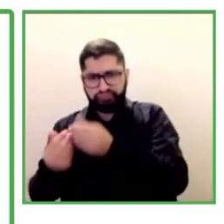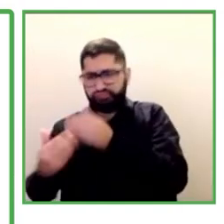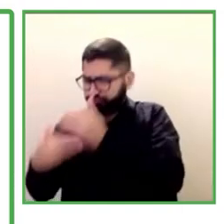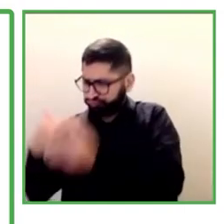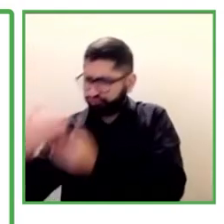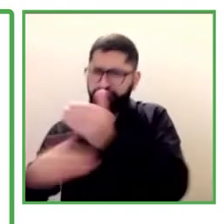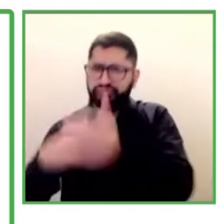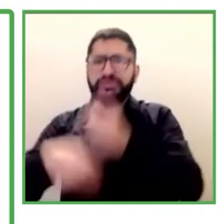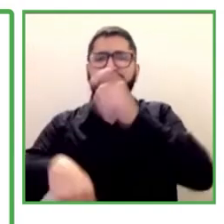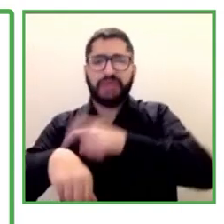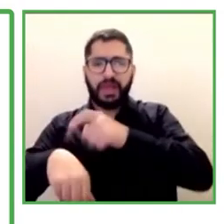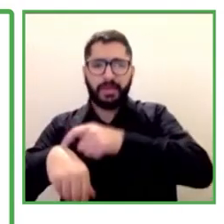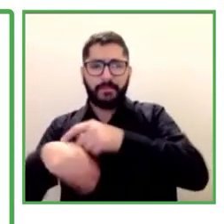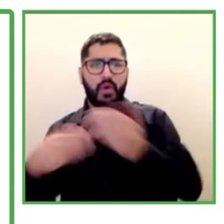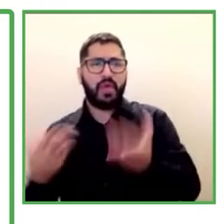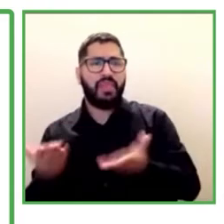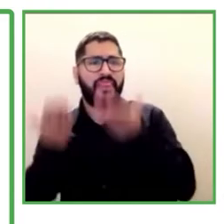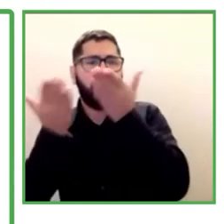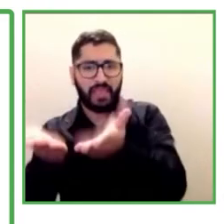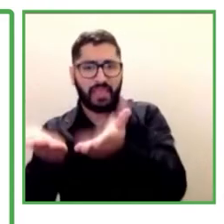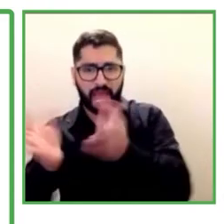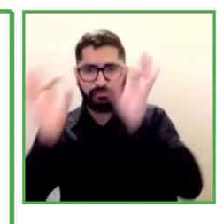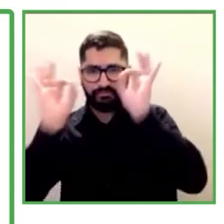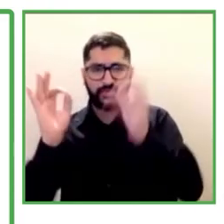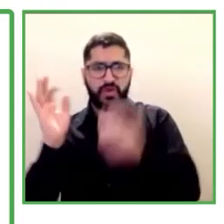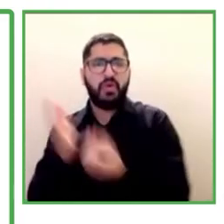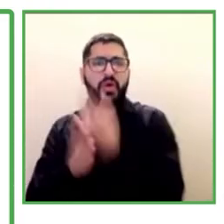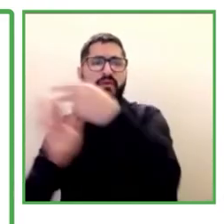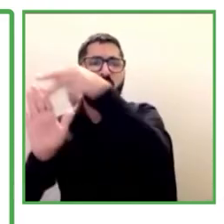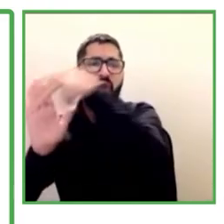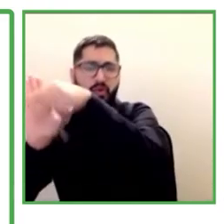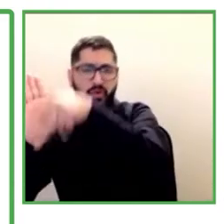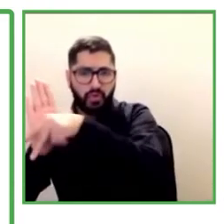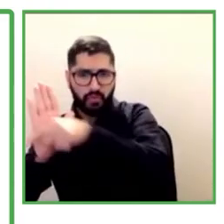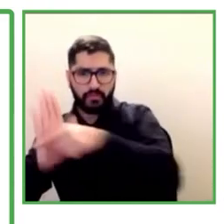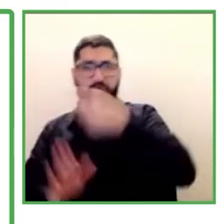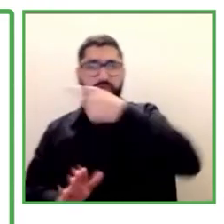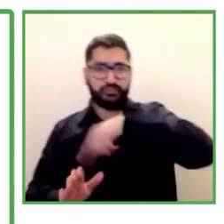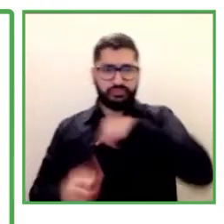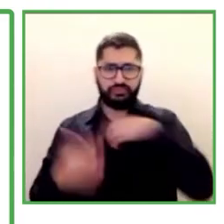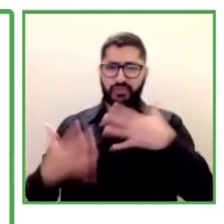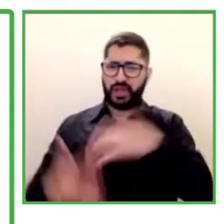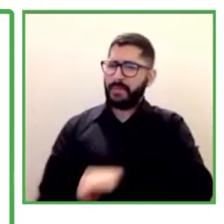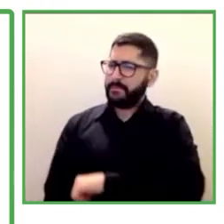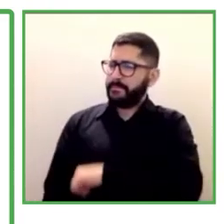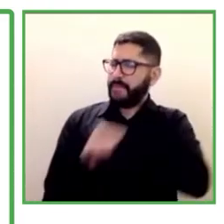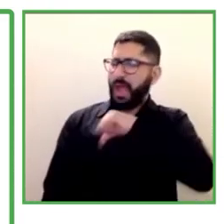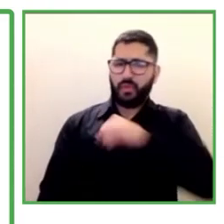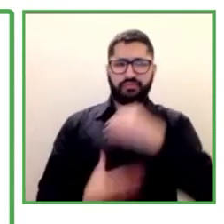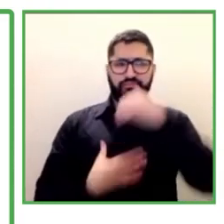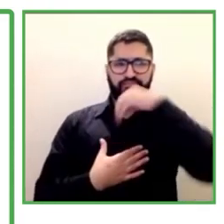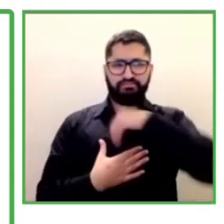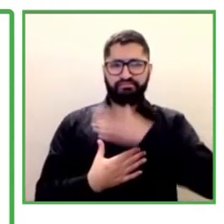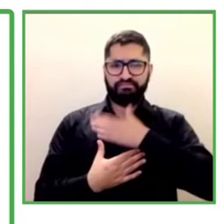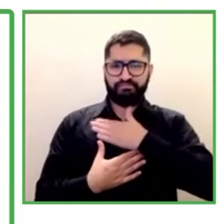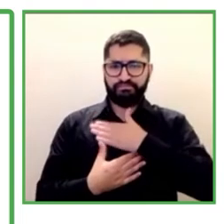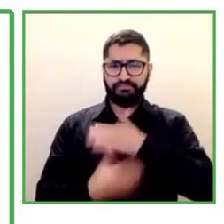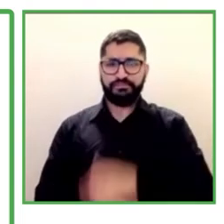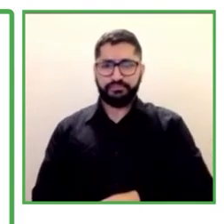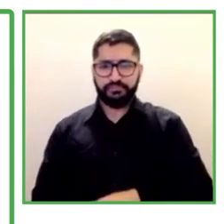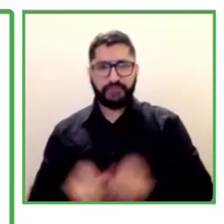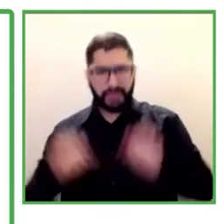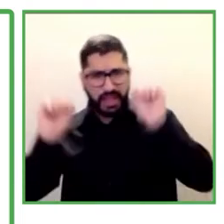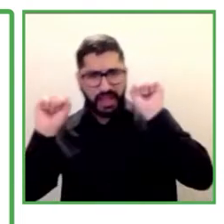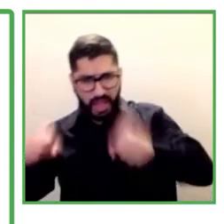nueva normativa de la cual nos sentimos muy orgullosos de poder haberla inspirado. Y los desafíos,